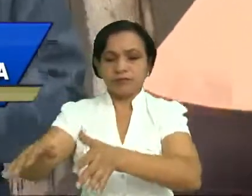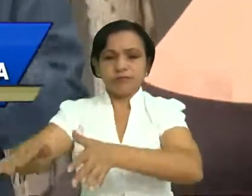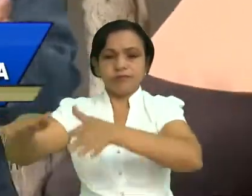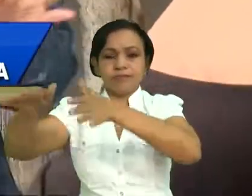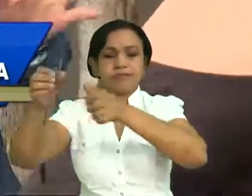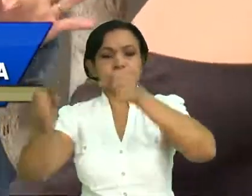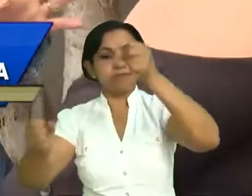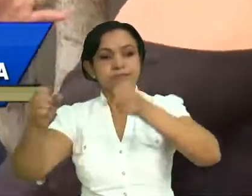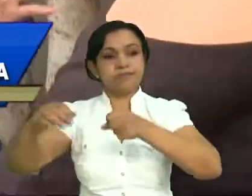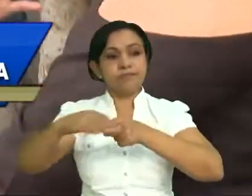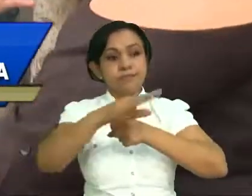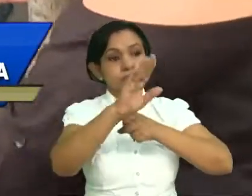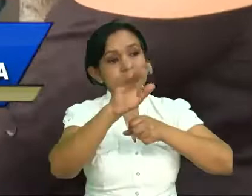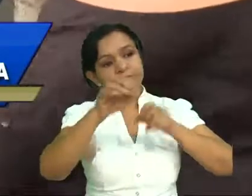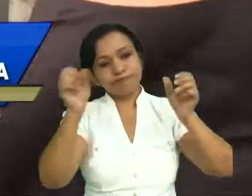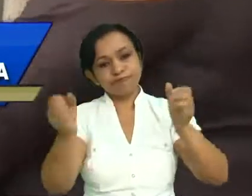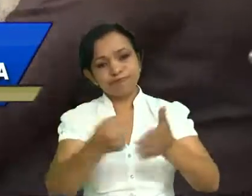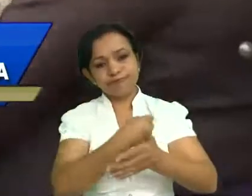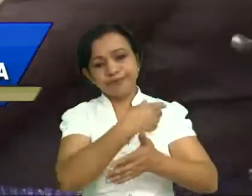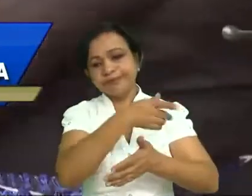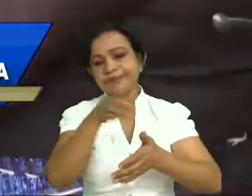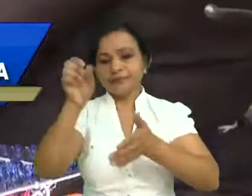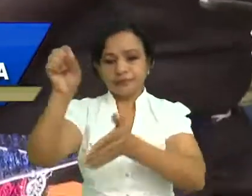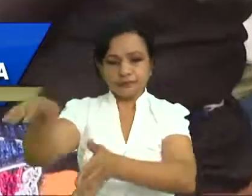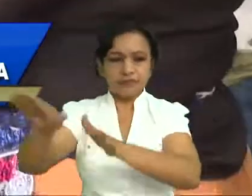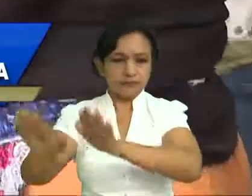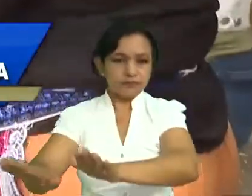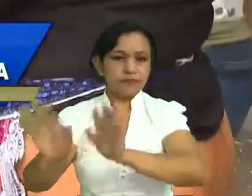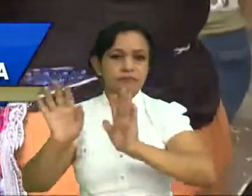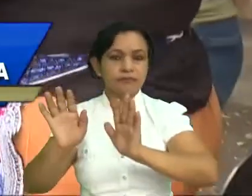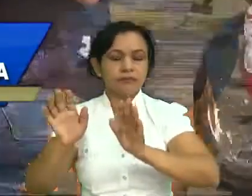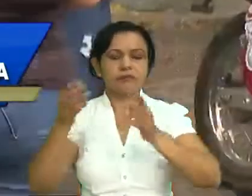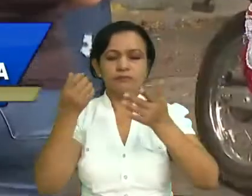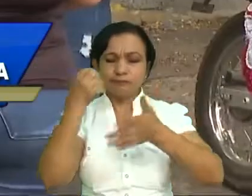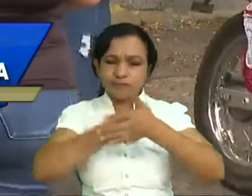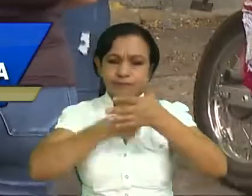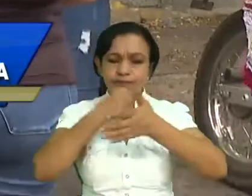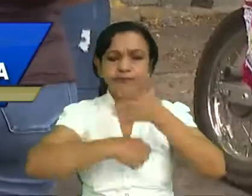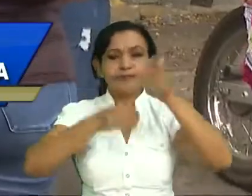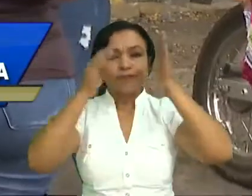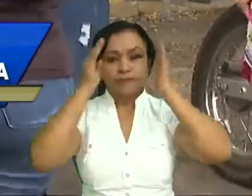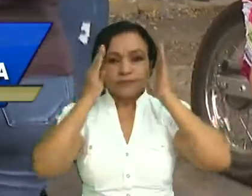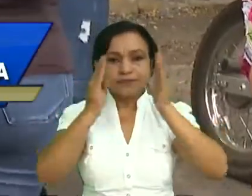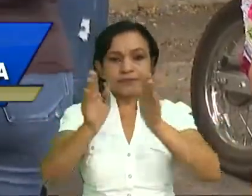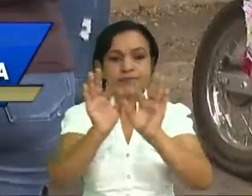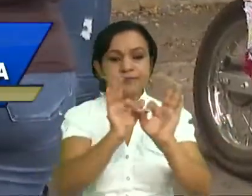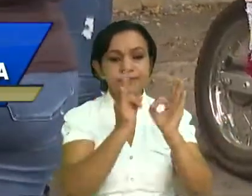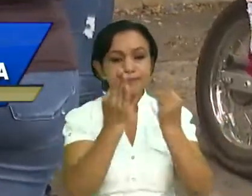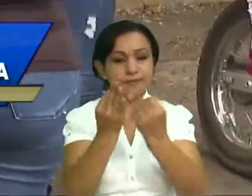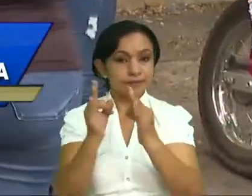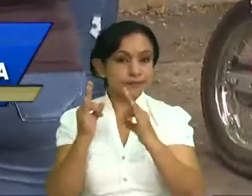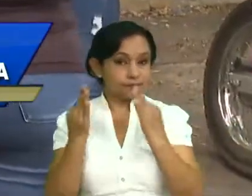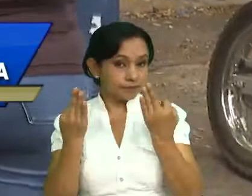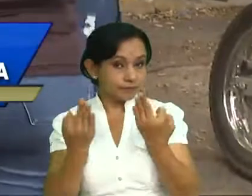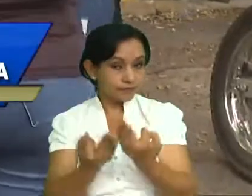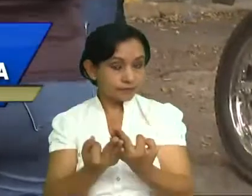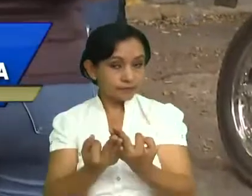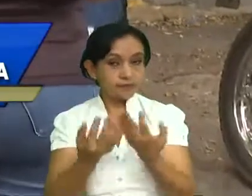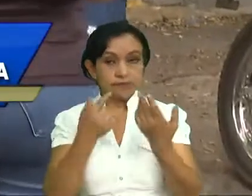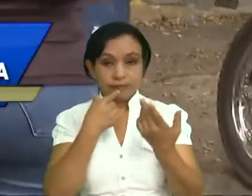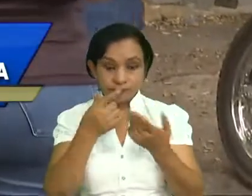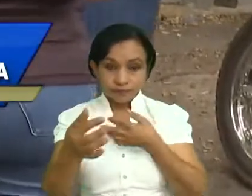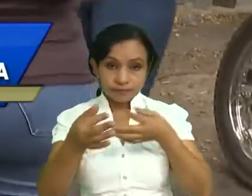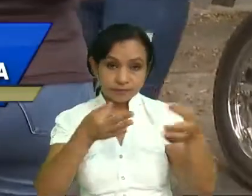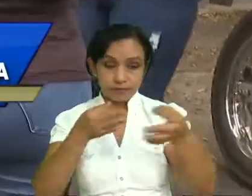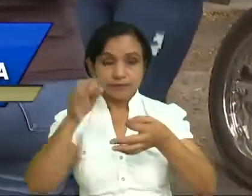el camión. Entonces hay todo un esfuerzo, ¿verdad?, un despliegue de atención a la familia, pero están las indicaciones de